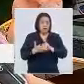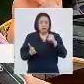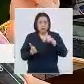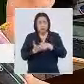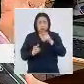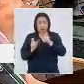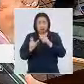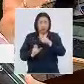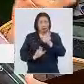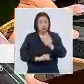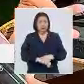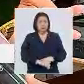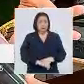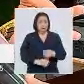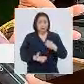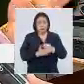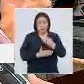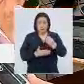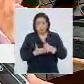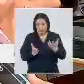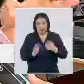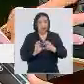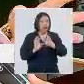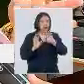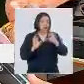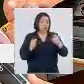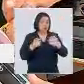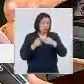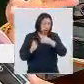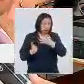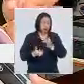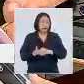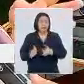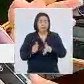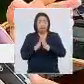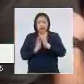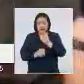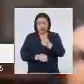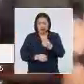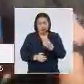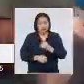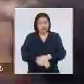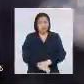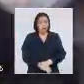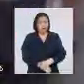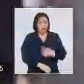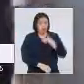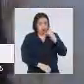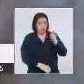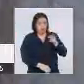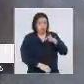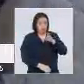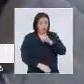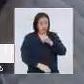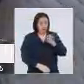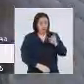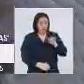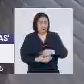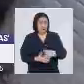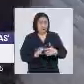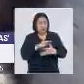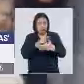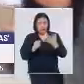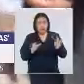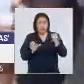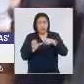endeudar a la persona, comprar por internet, hacer pedidos de dinero. Padilla Silva es también uno de los 5